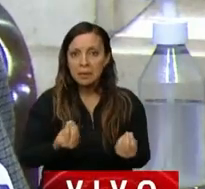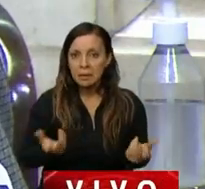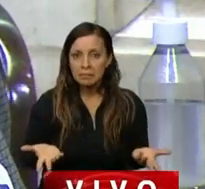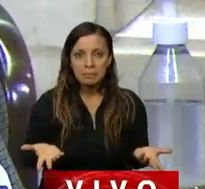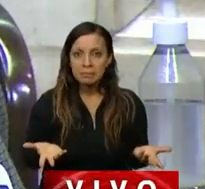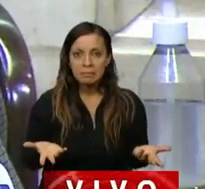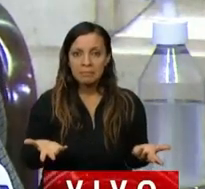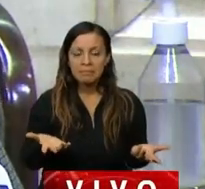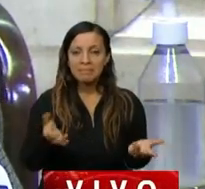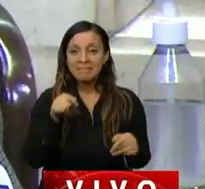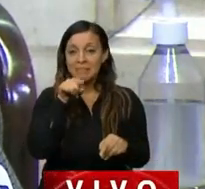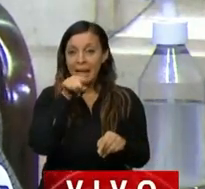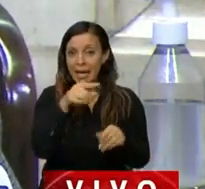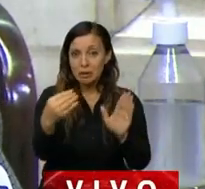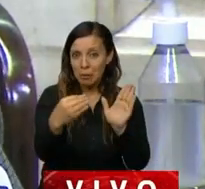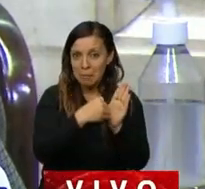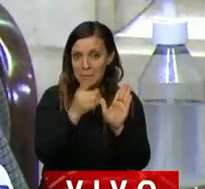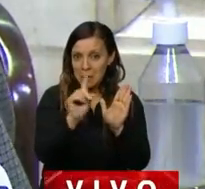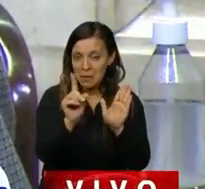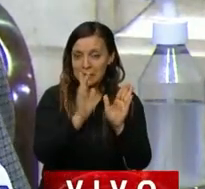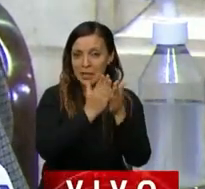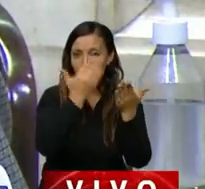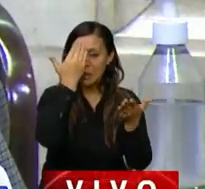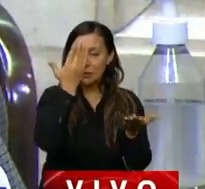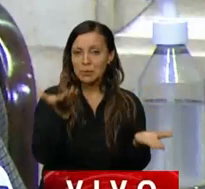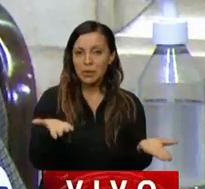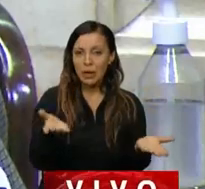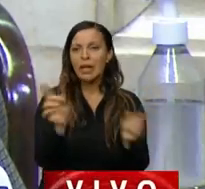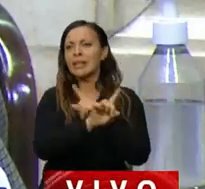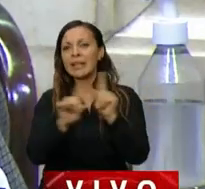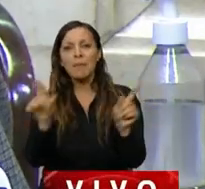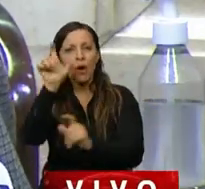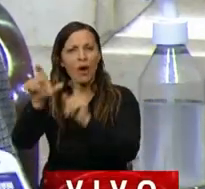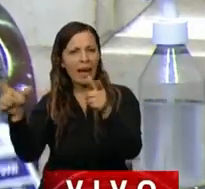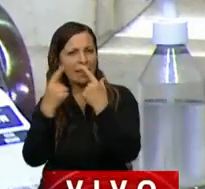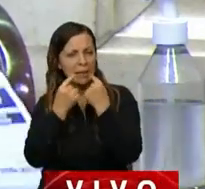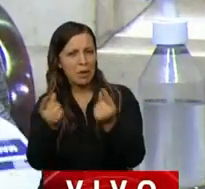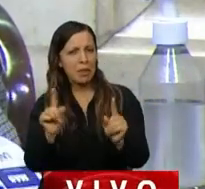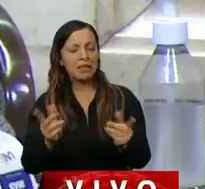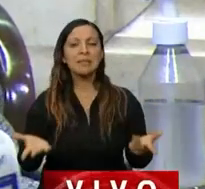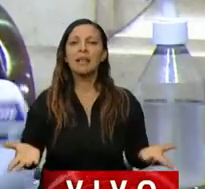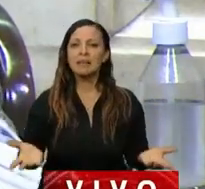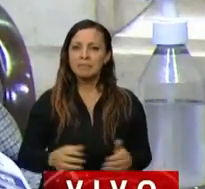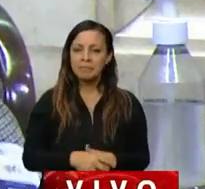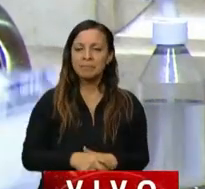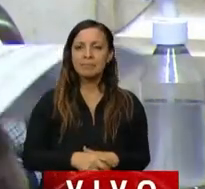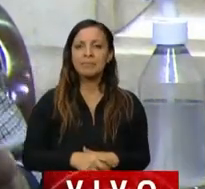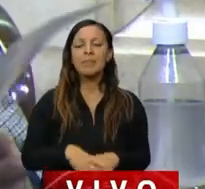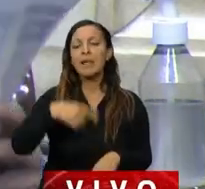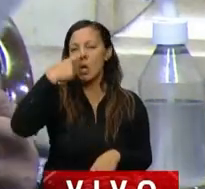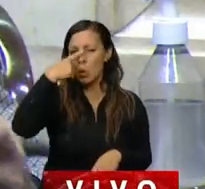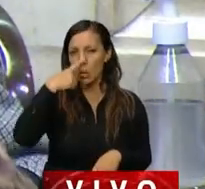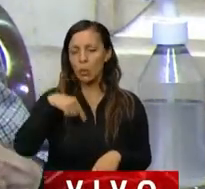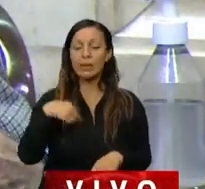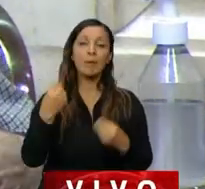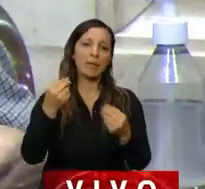Tema que no está en la Constitución y tampoco en la agenda de la gente. Mire, presidente, ya termino porque